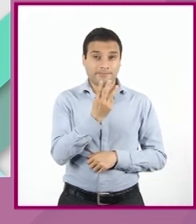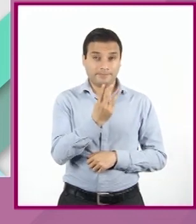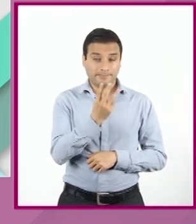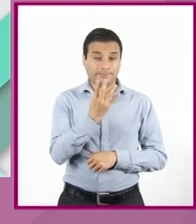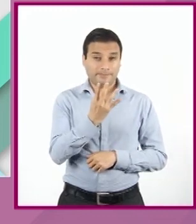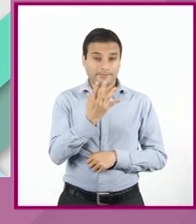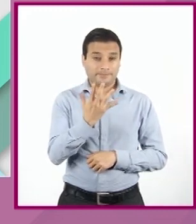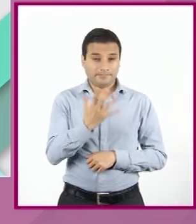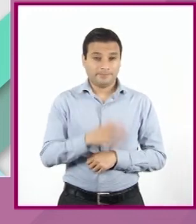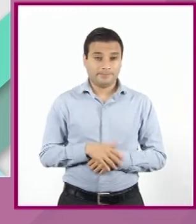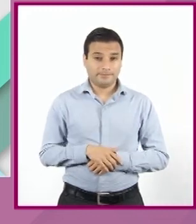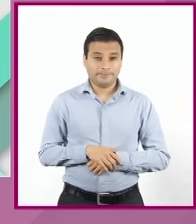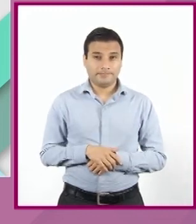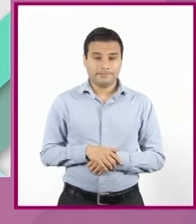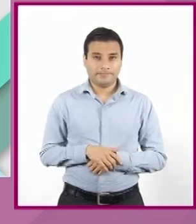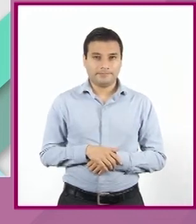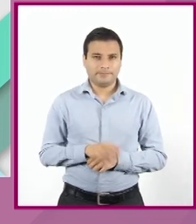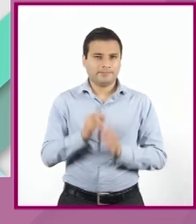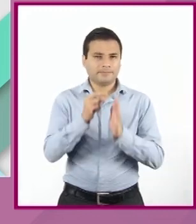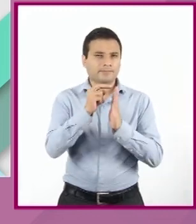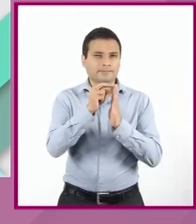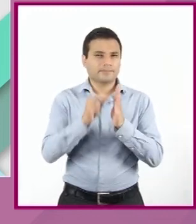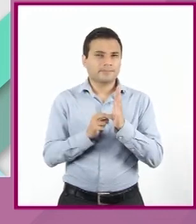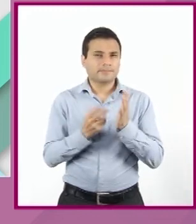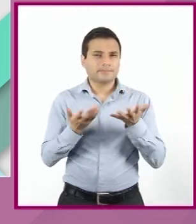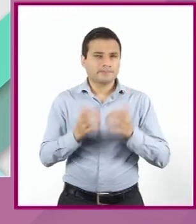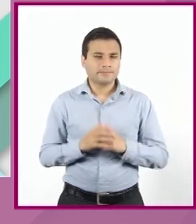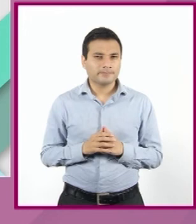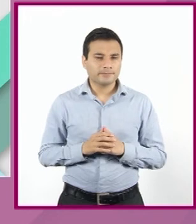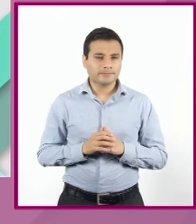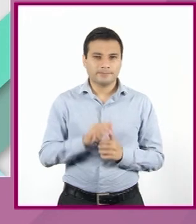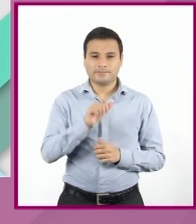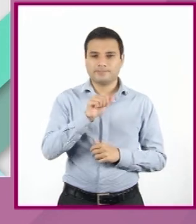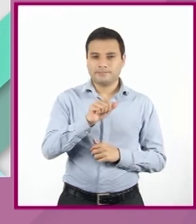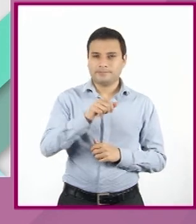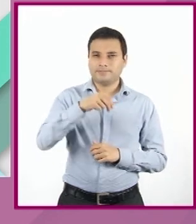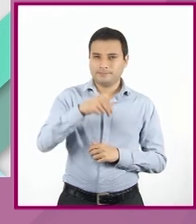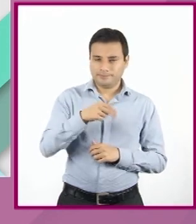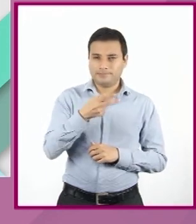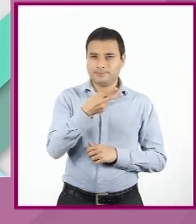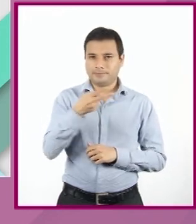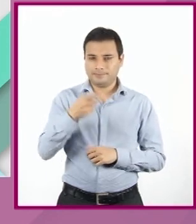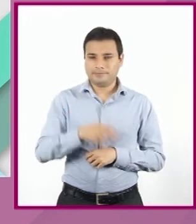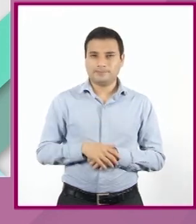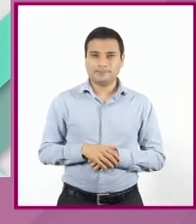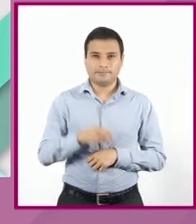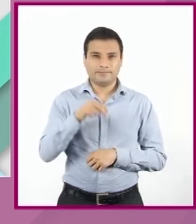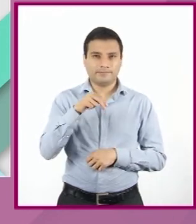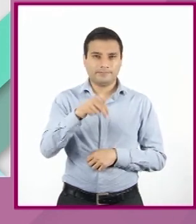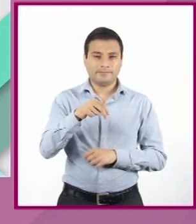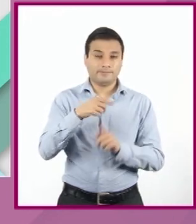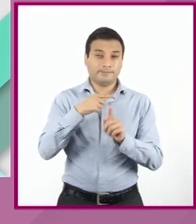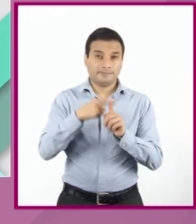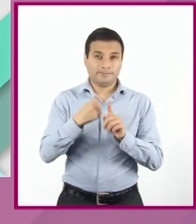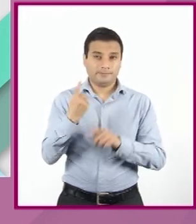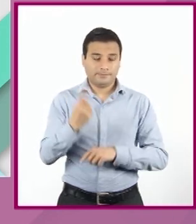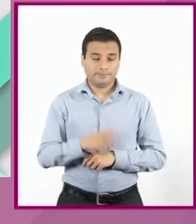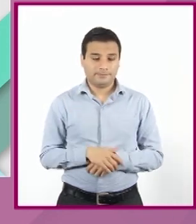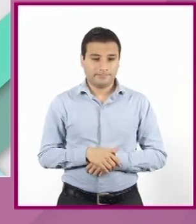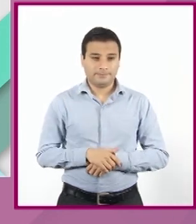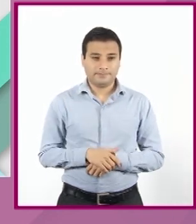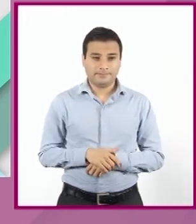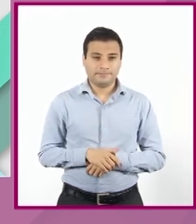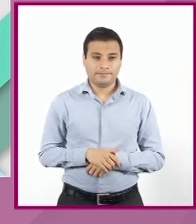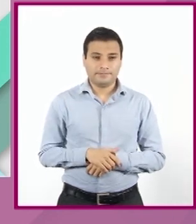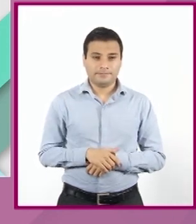4, 5, aplicamos la regla general. A subíndice n igual a n más 1.